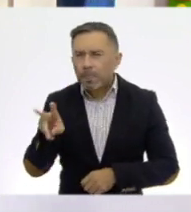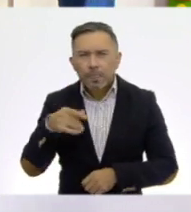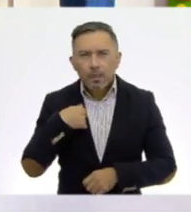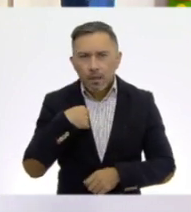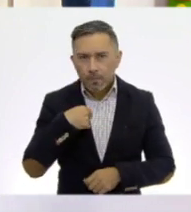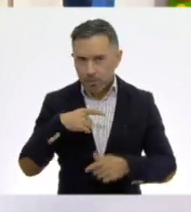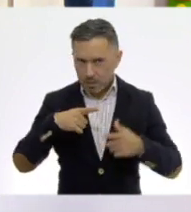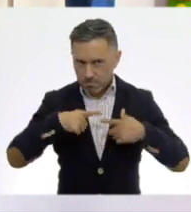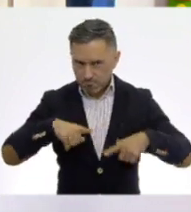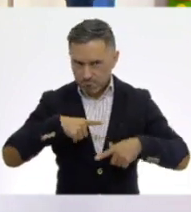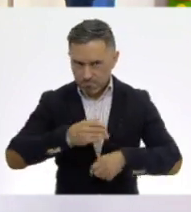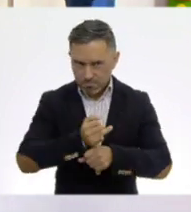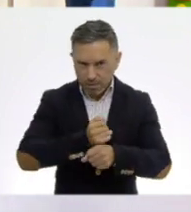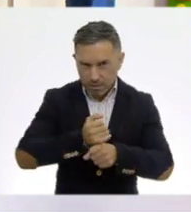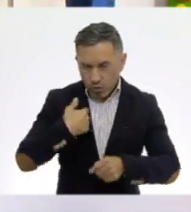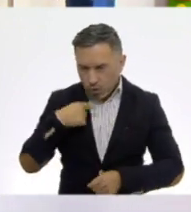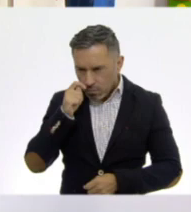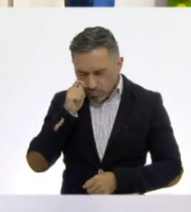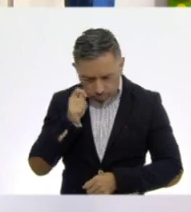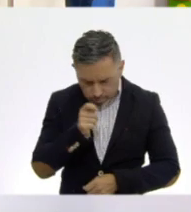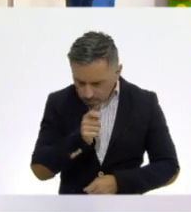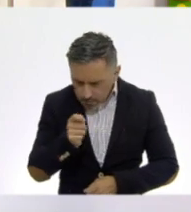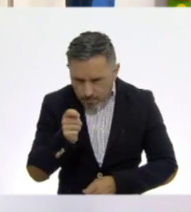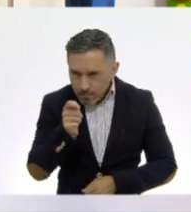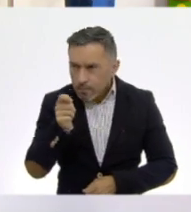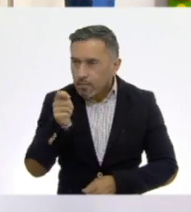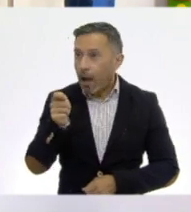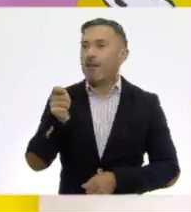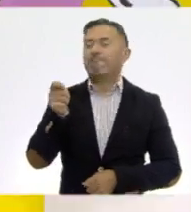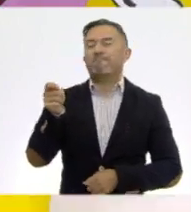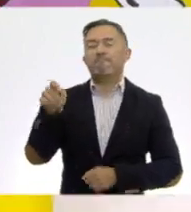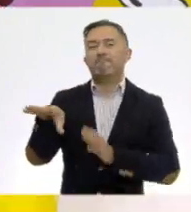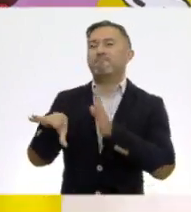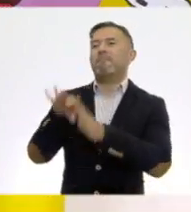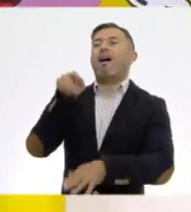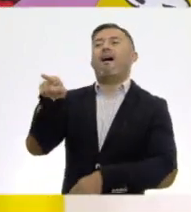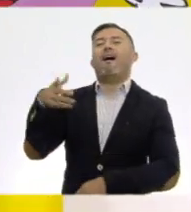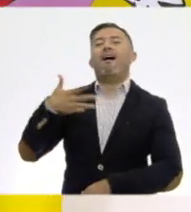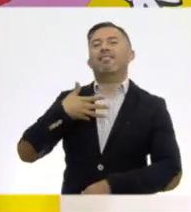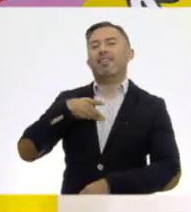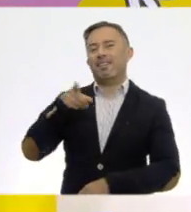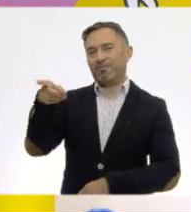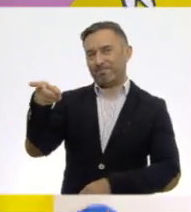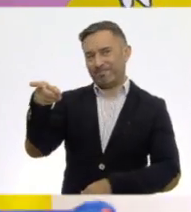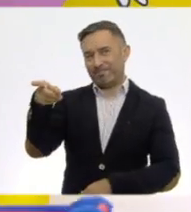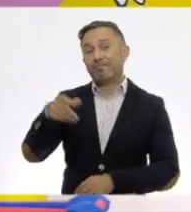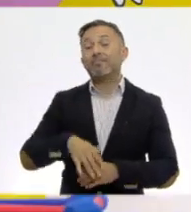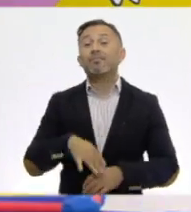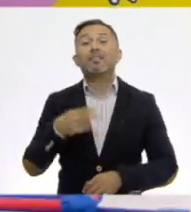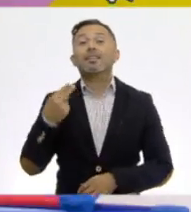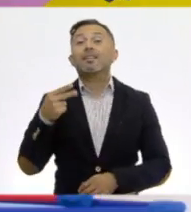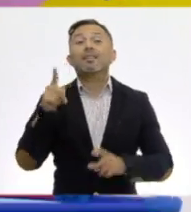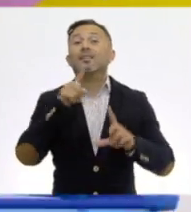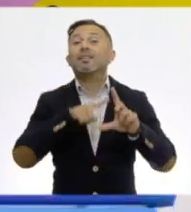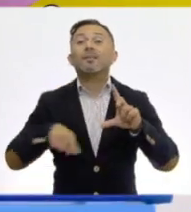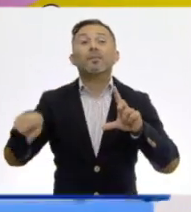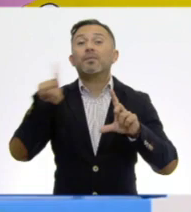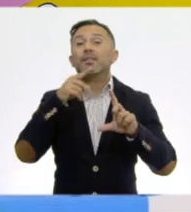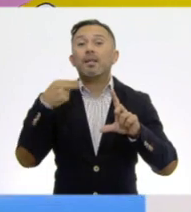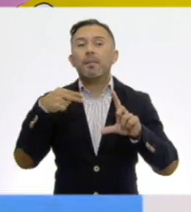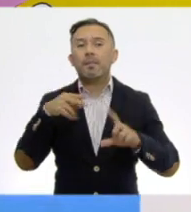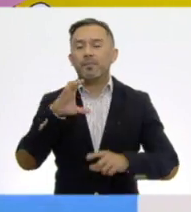de investigadoras e investigadores y la encontramos. Aquí la tienen. ¿Y se llama, Oscar? Se llama